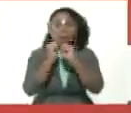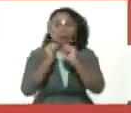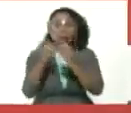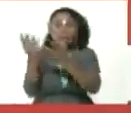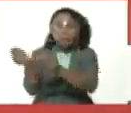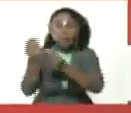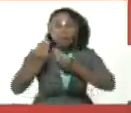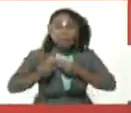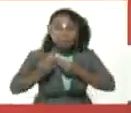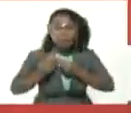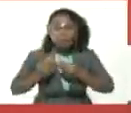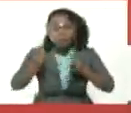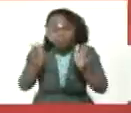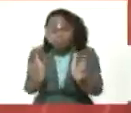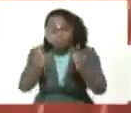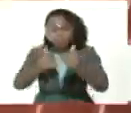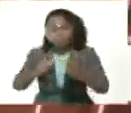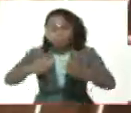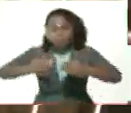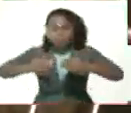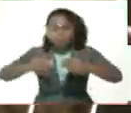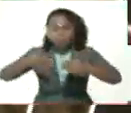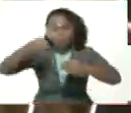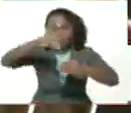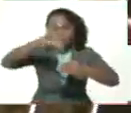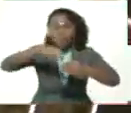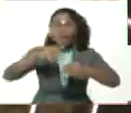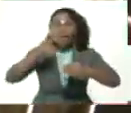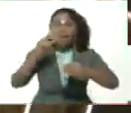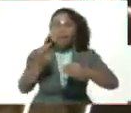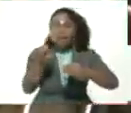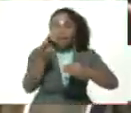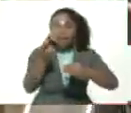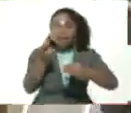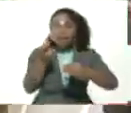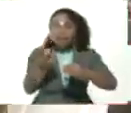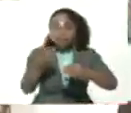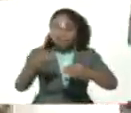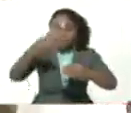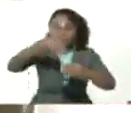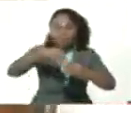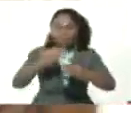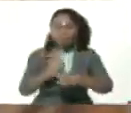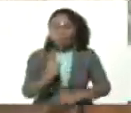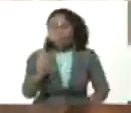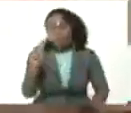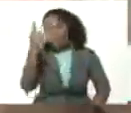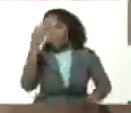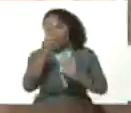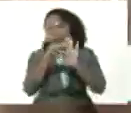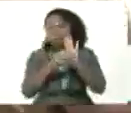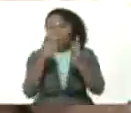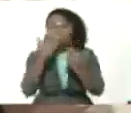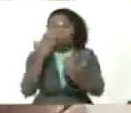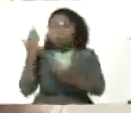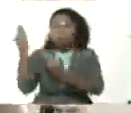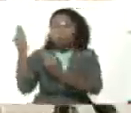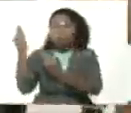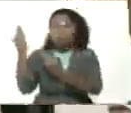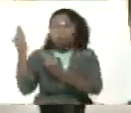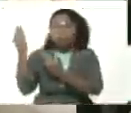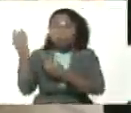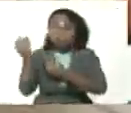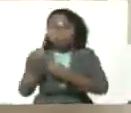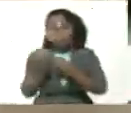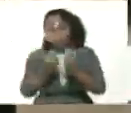da el empaquetado del café en grano. Empaquetado de primer nivel. De primer nivel. Vamos a ver el paquetado, pues. Ok, cómo no.